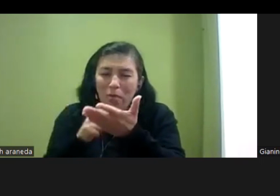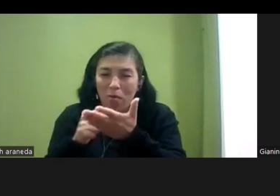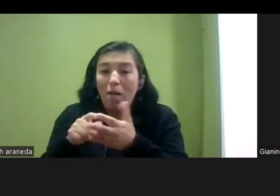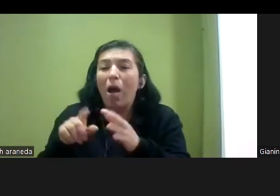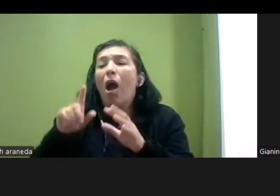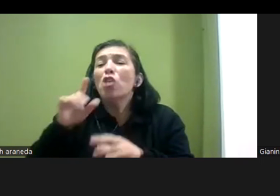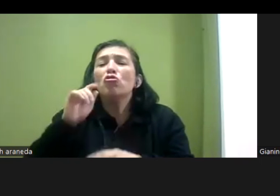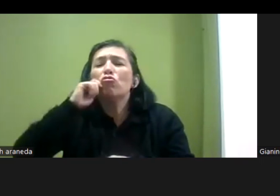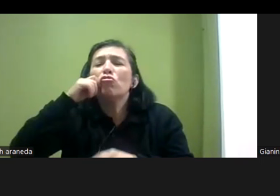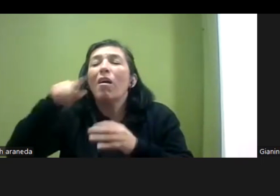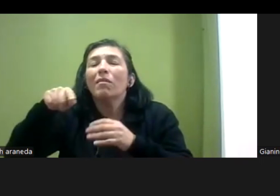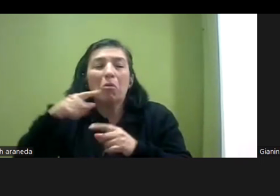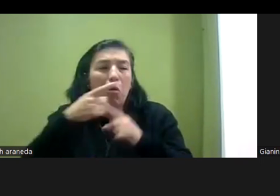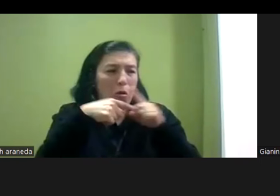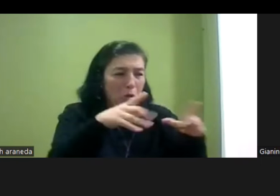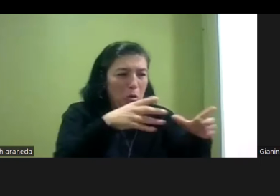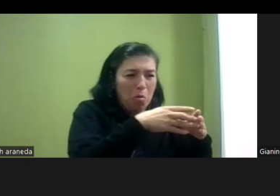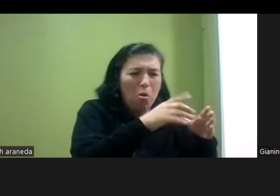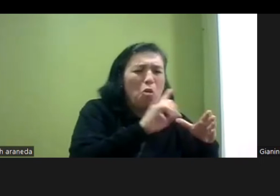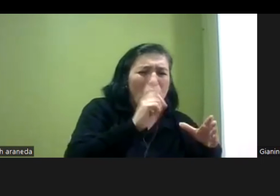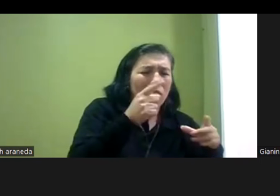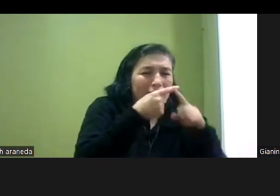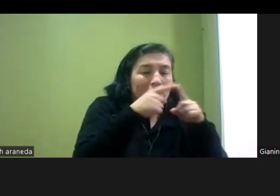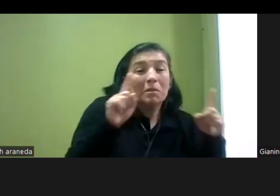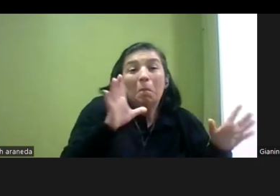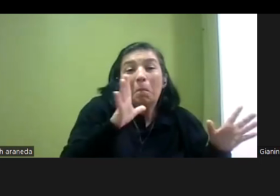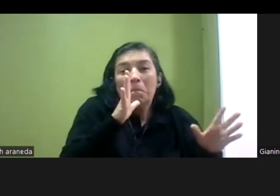¿no? Pero llama la atención que